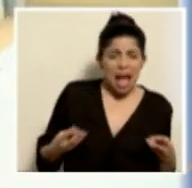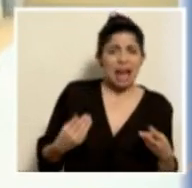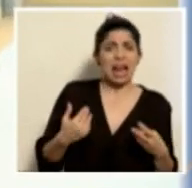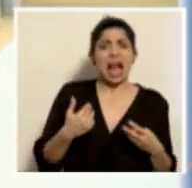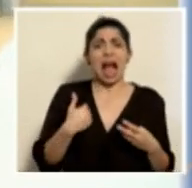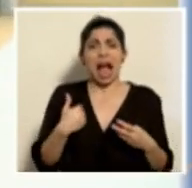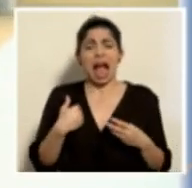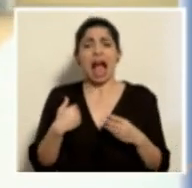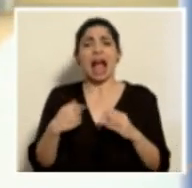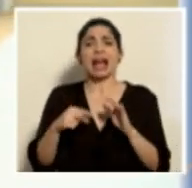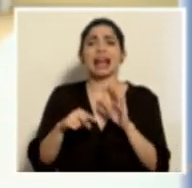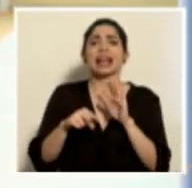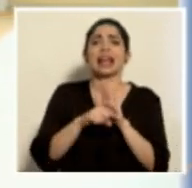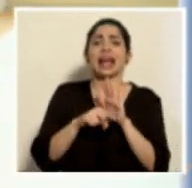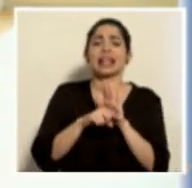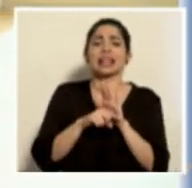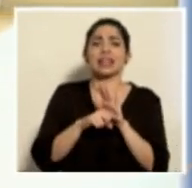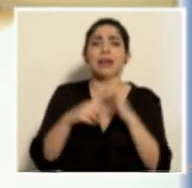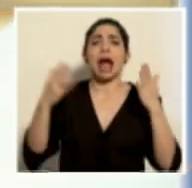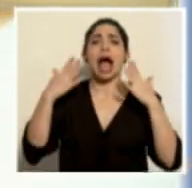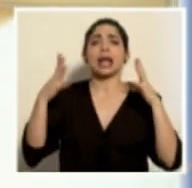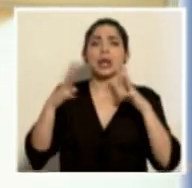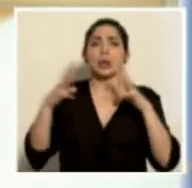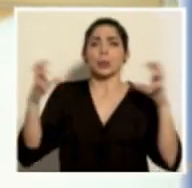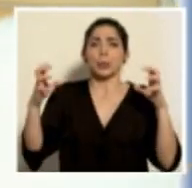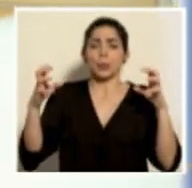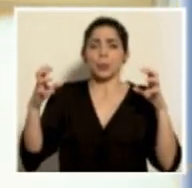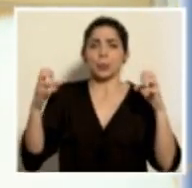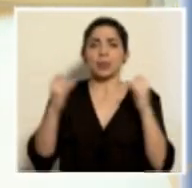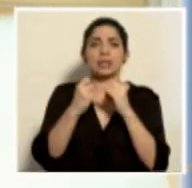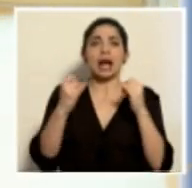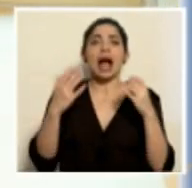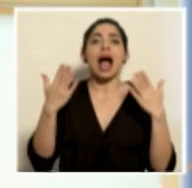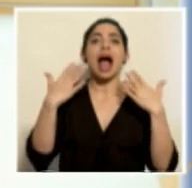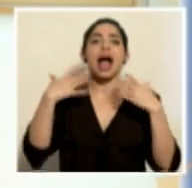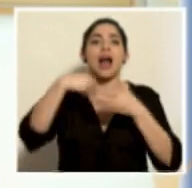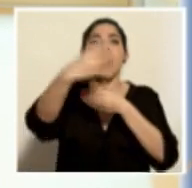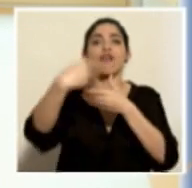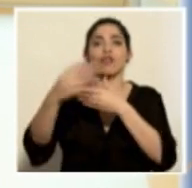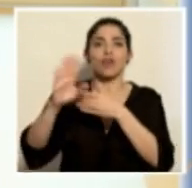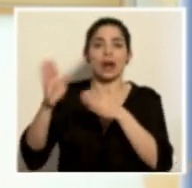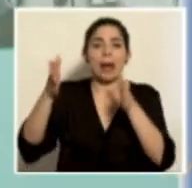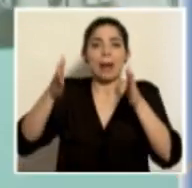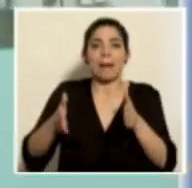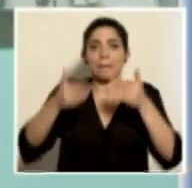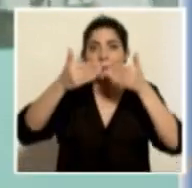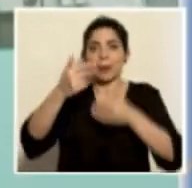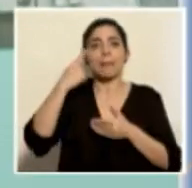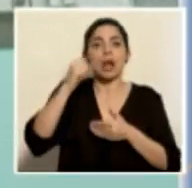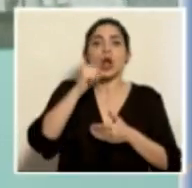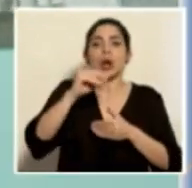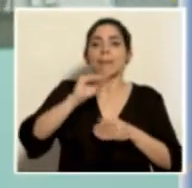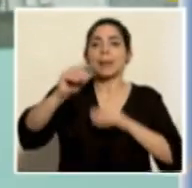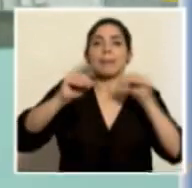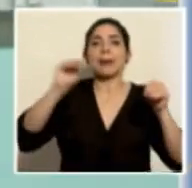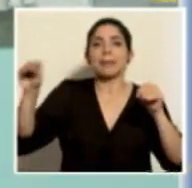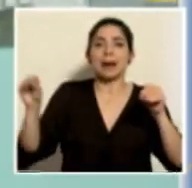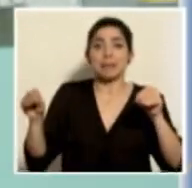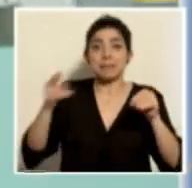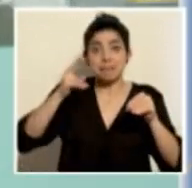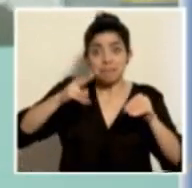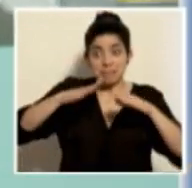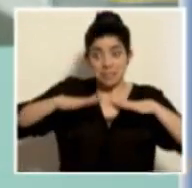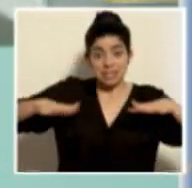presión negativa del aire para que no haya contagio con los otros pacientes en el